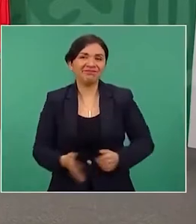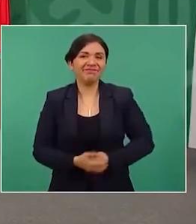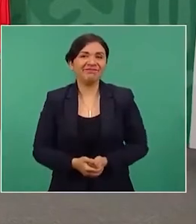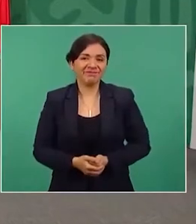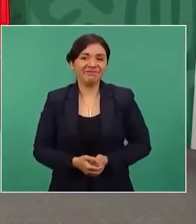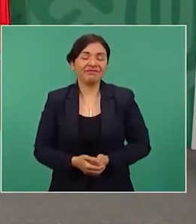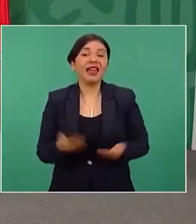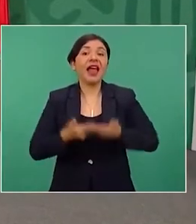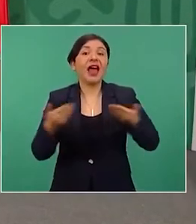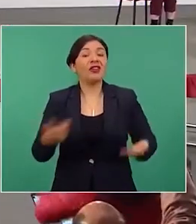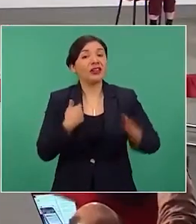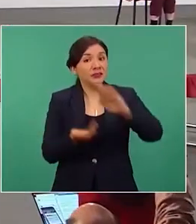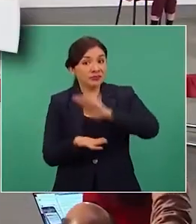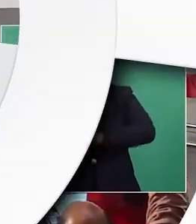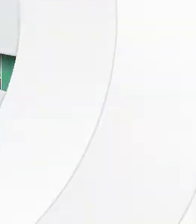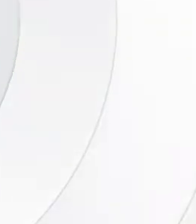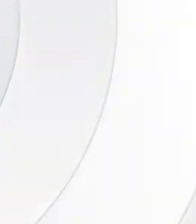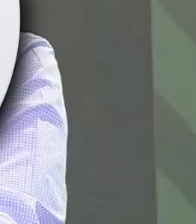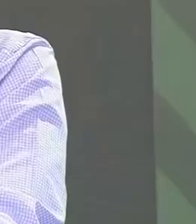Ya me voy.